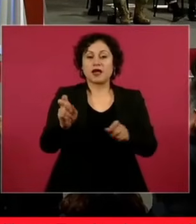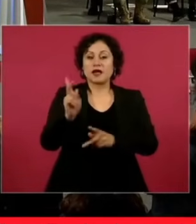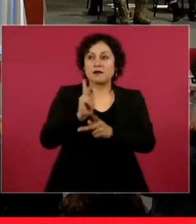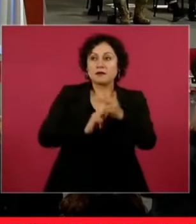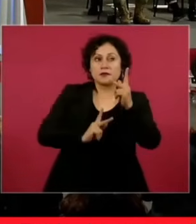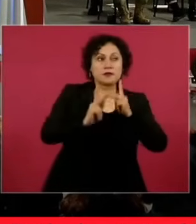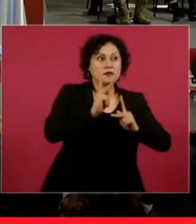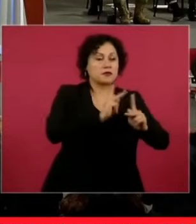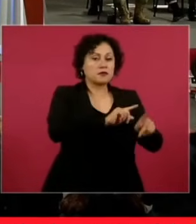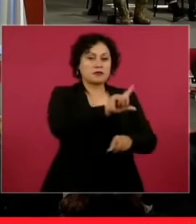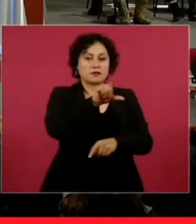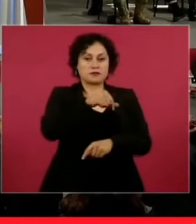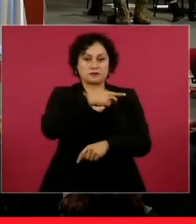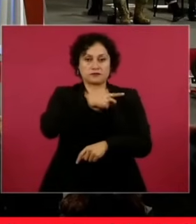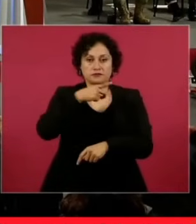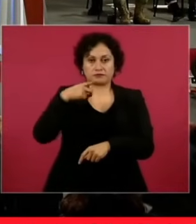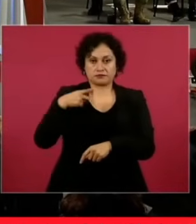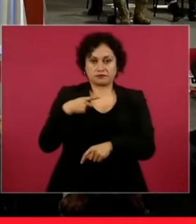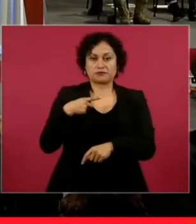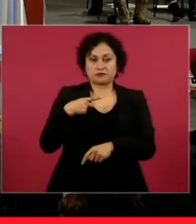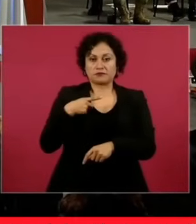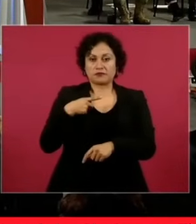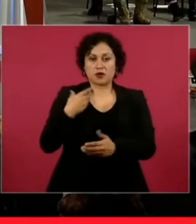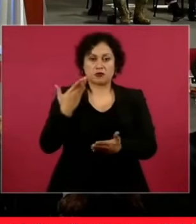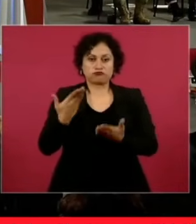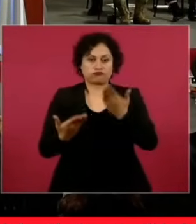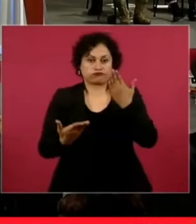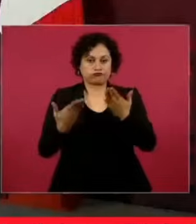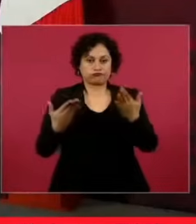Porcentual con relación al PIB más baja